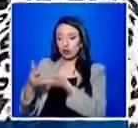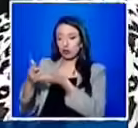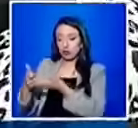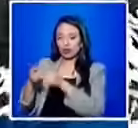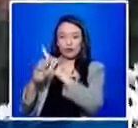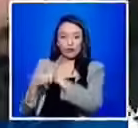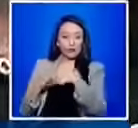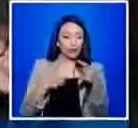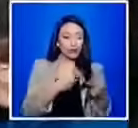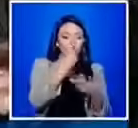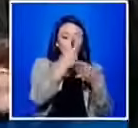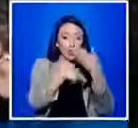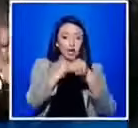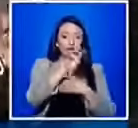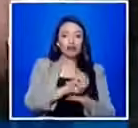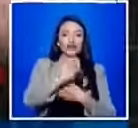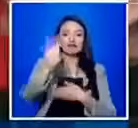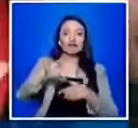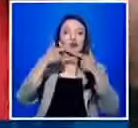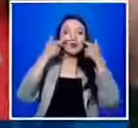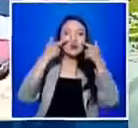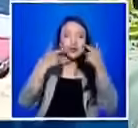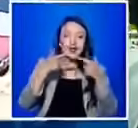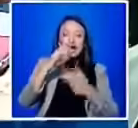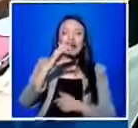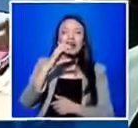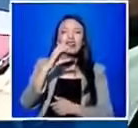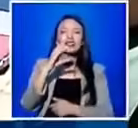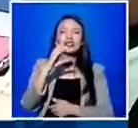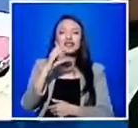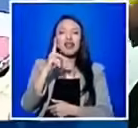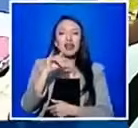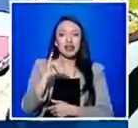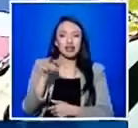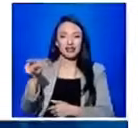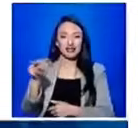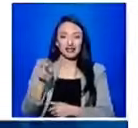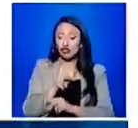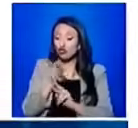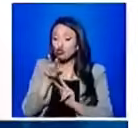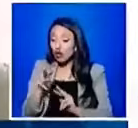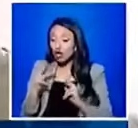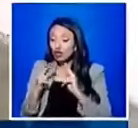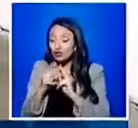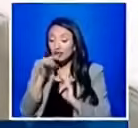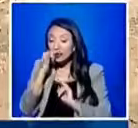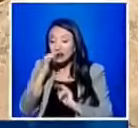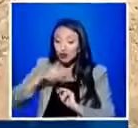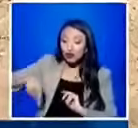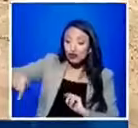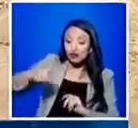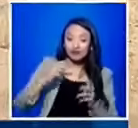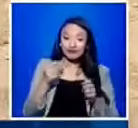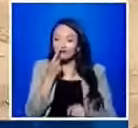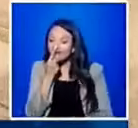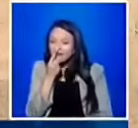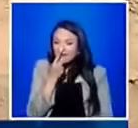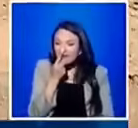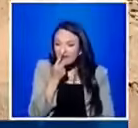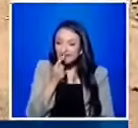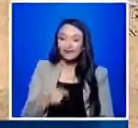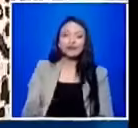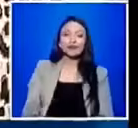pequeña hija fue insertada en un centro de desarrollo infantil del MIES. Michelle conoció las instalaciones en medio de su alegría y curiosidad.